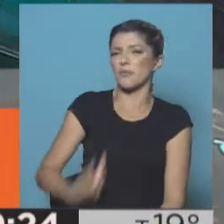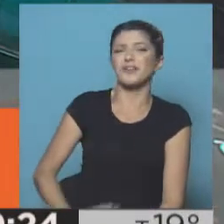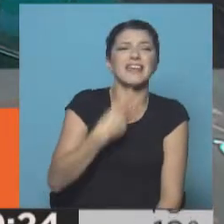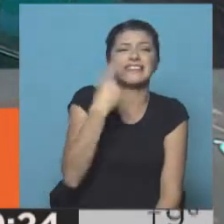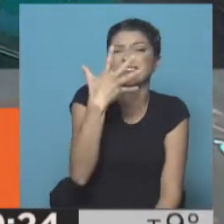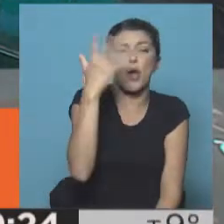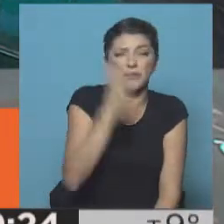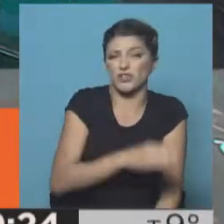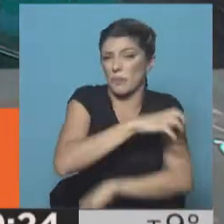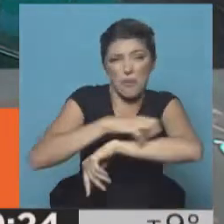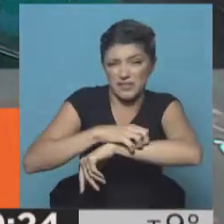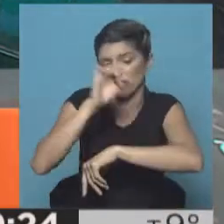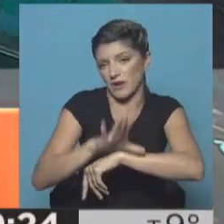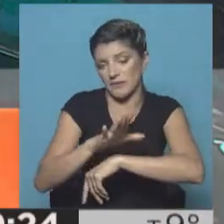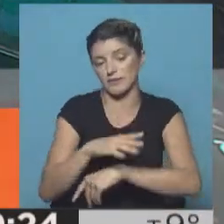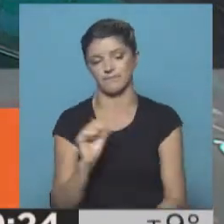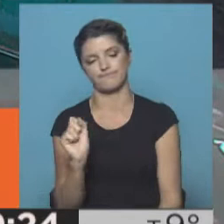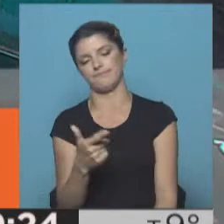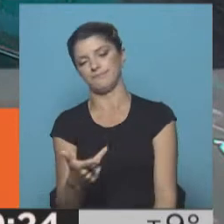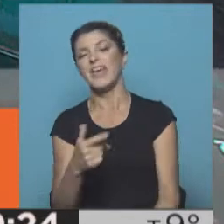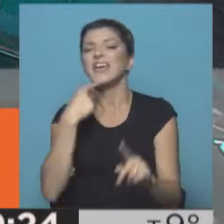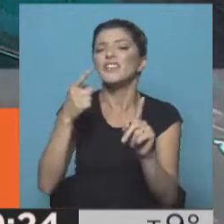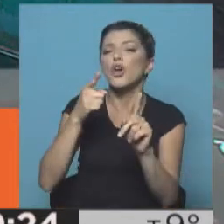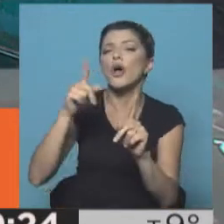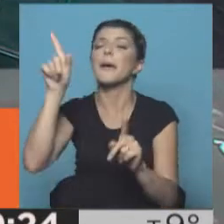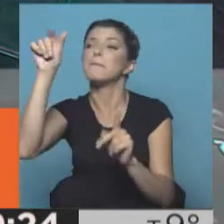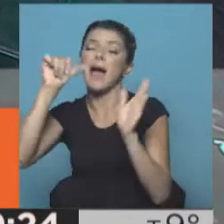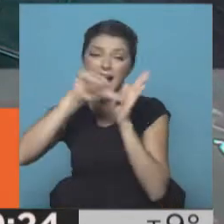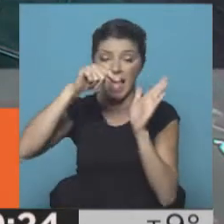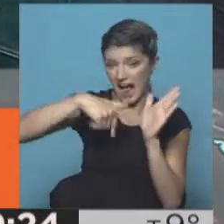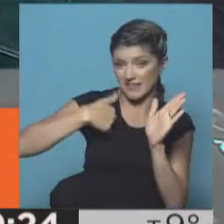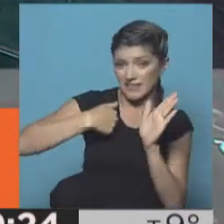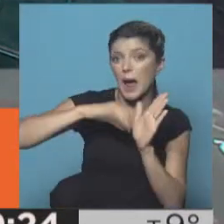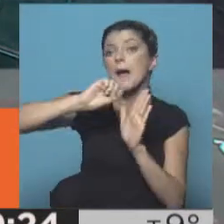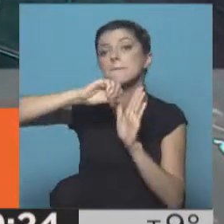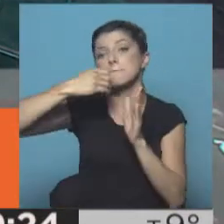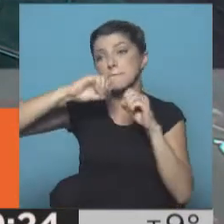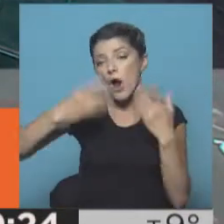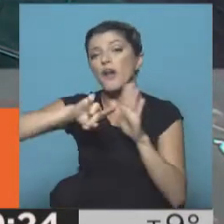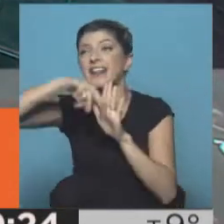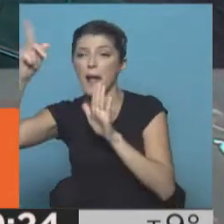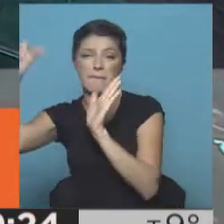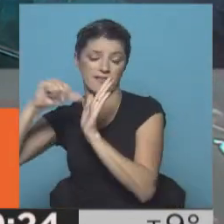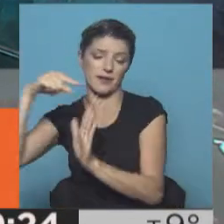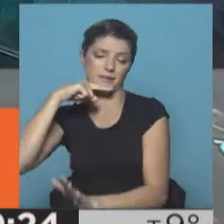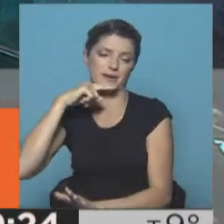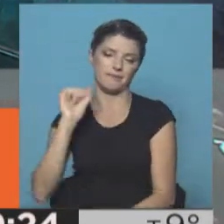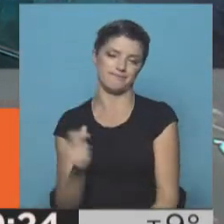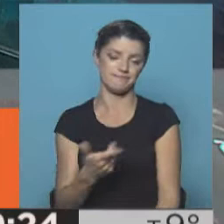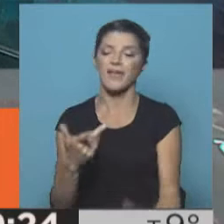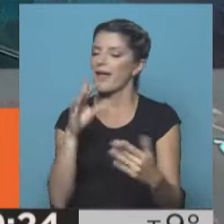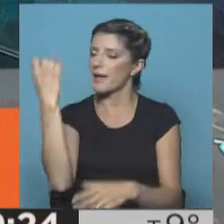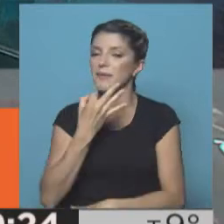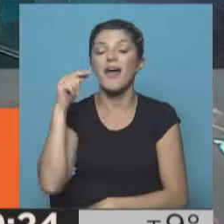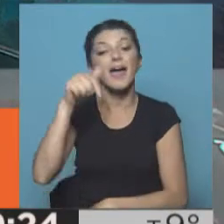absurdo, y llegó a decir que estábamos mejor que en Alemania. Está claro que esa nunca ha sido la realidad argentina. La realidad de hoy es que estamos complicados y que estamos ante tercera generación de